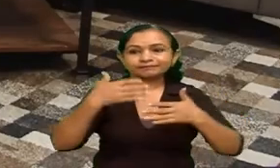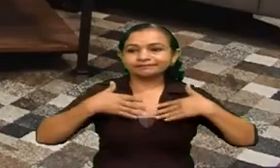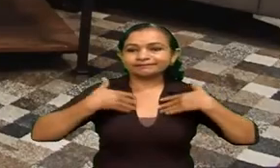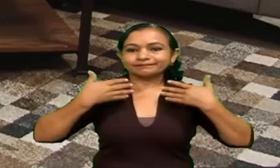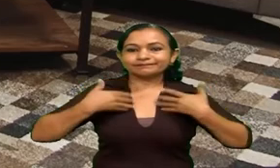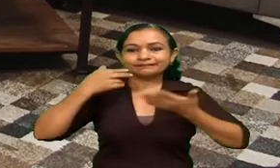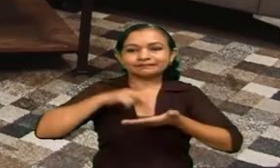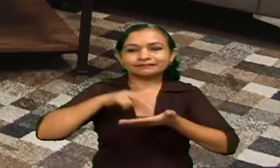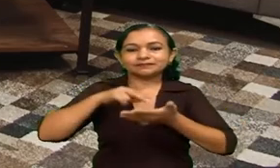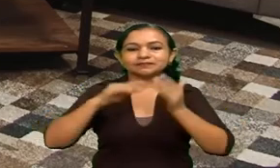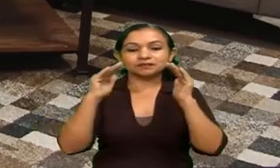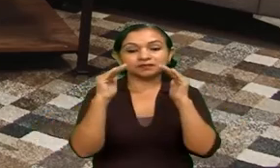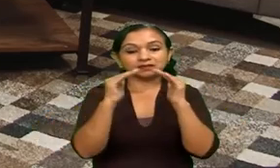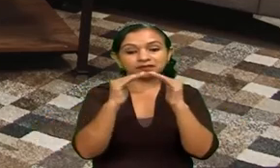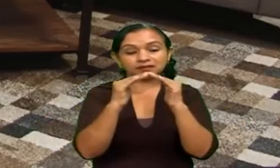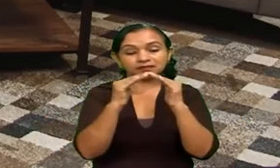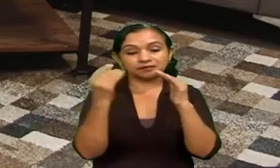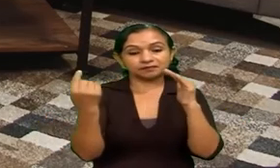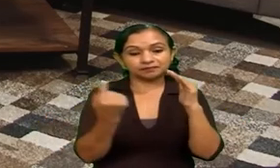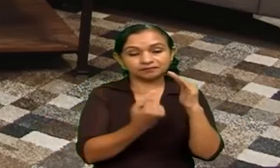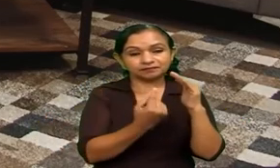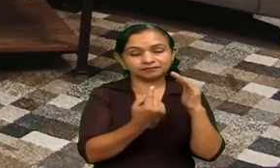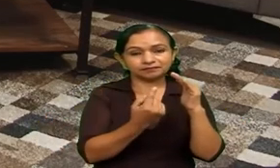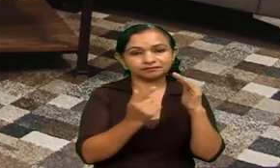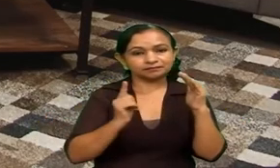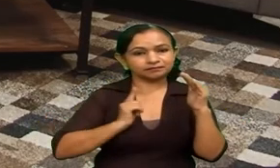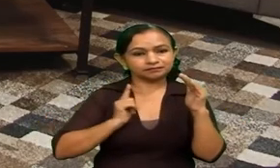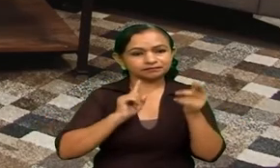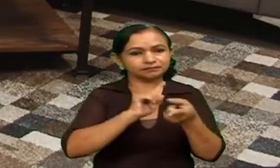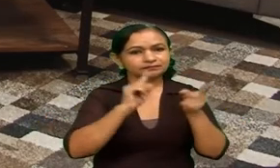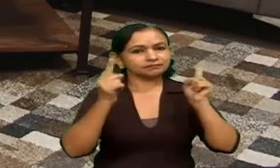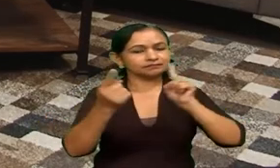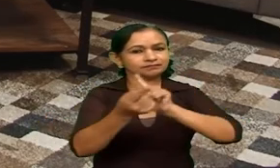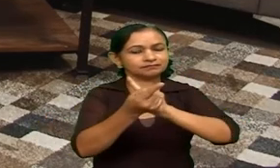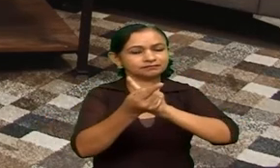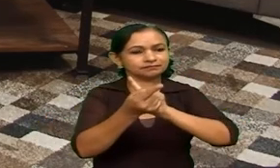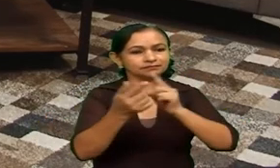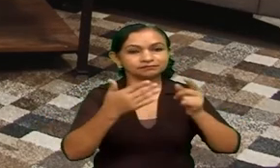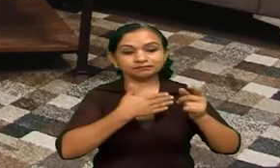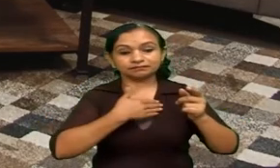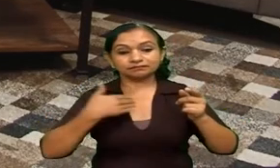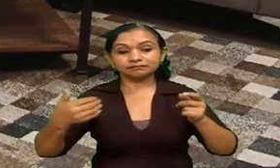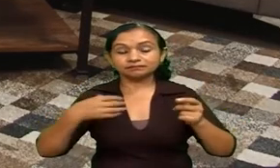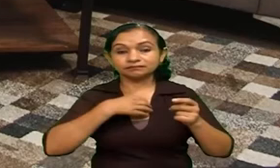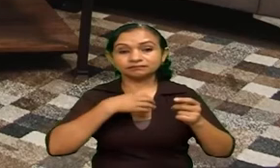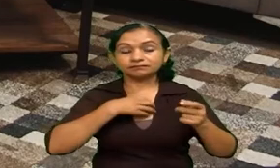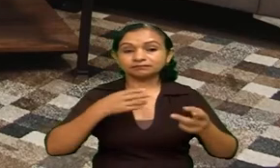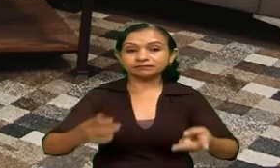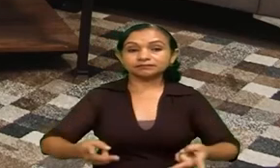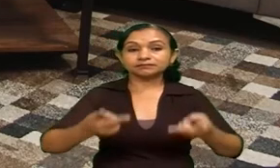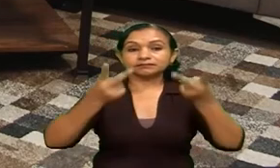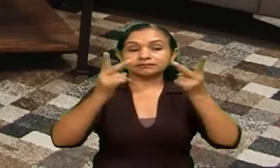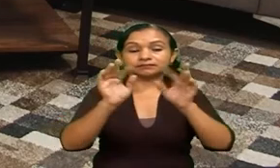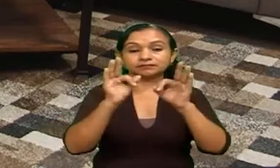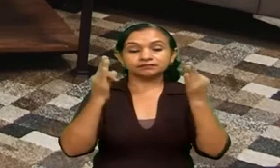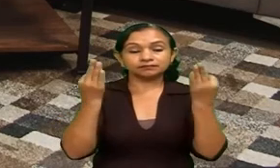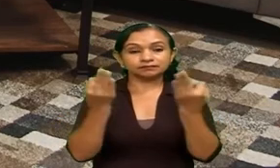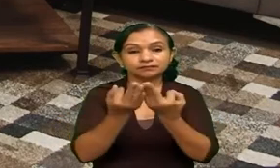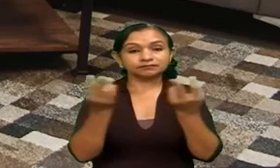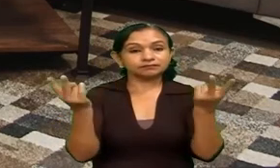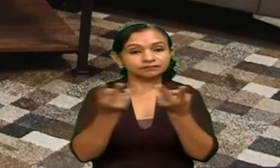llegás a una vivienda y encontrás cómo cambia, cómo mejora la calidad de, claro, vida, sí, de las familias